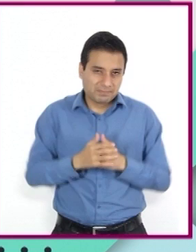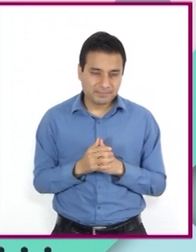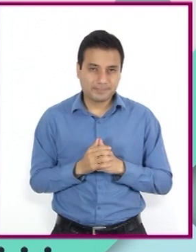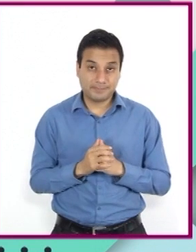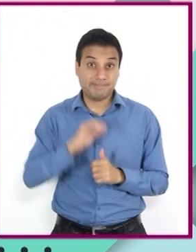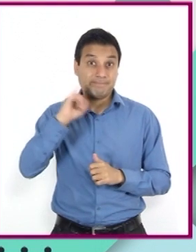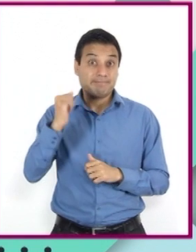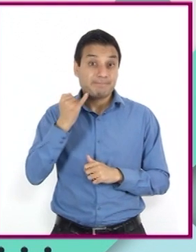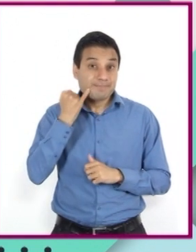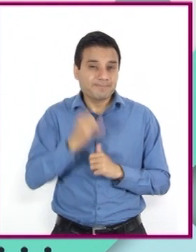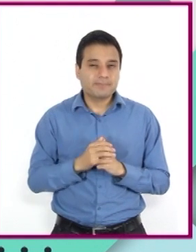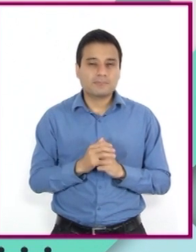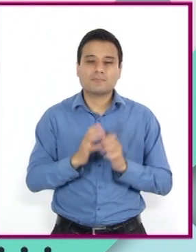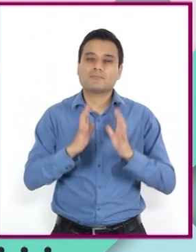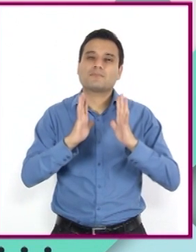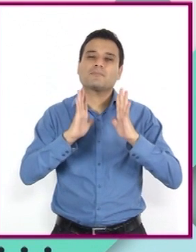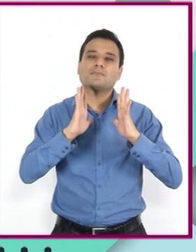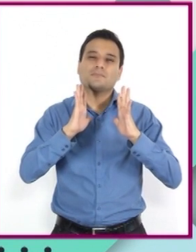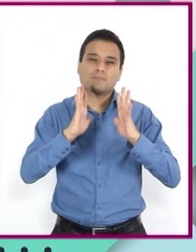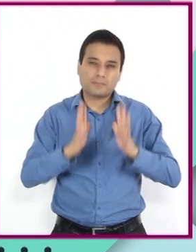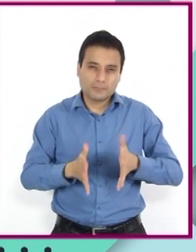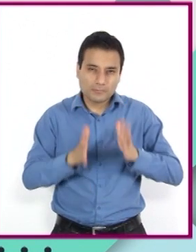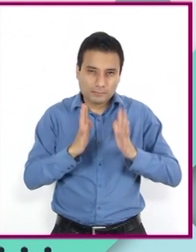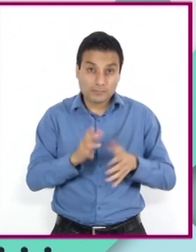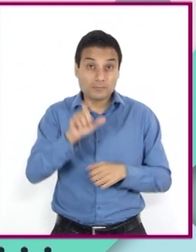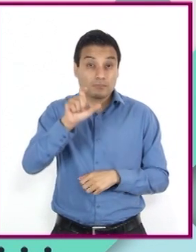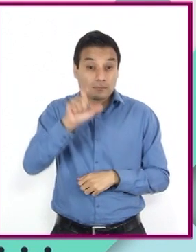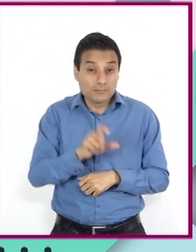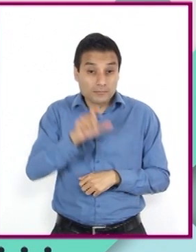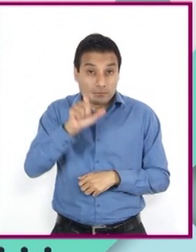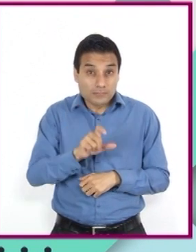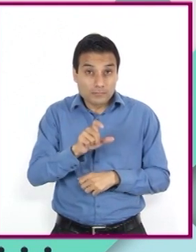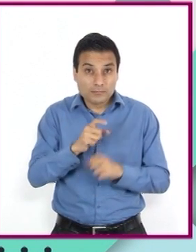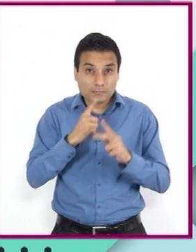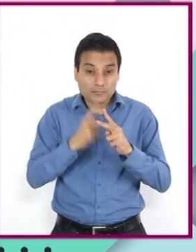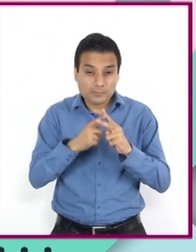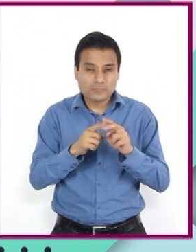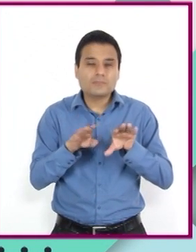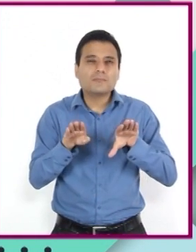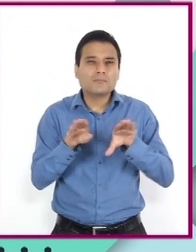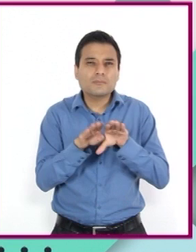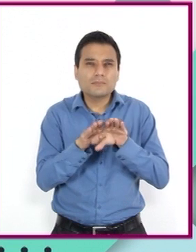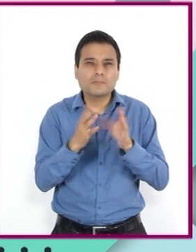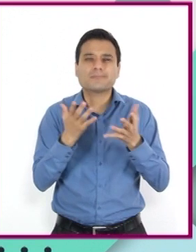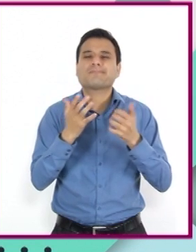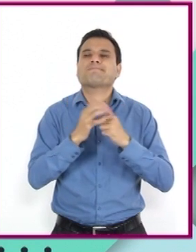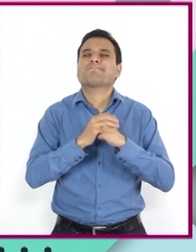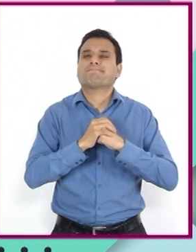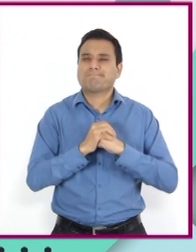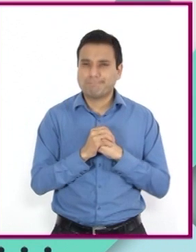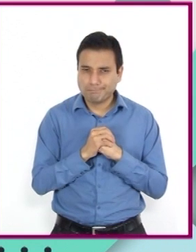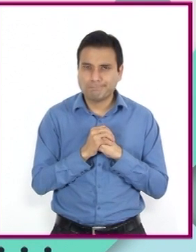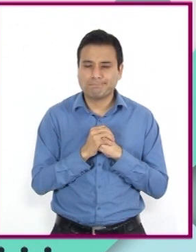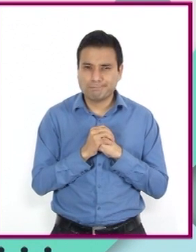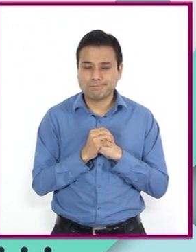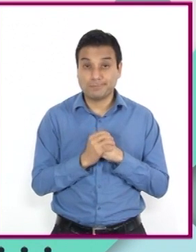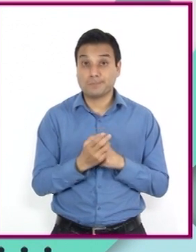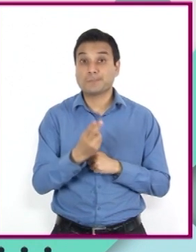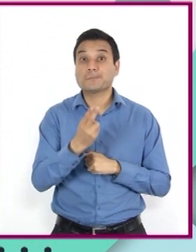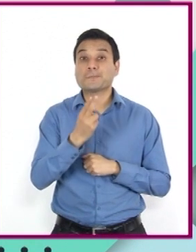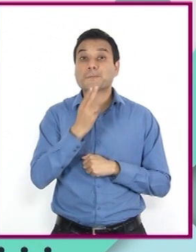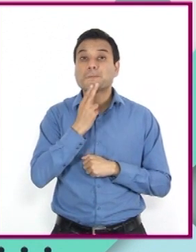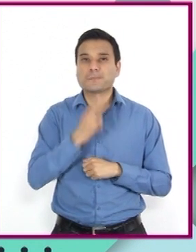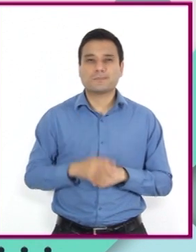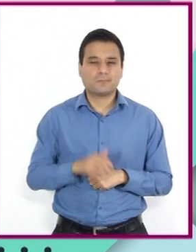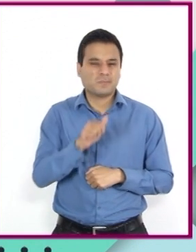da cuenta que para encontrar el valor de X, la estrategia que debe aplicar es utilizar una expresión